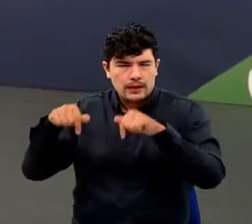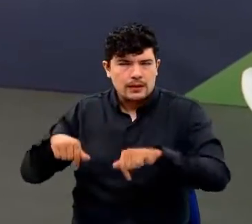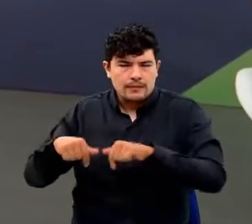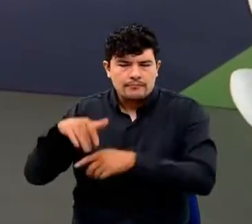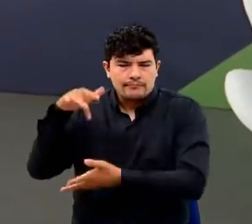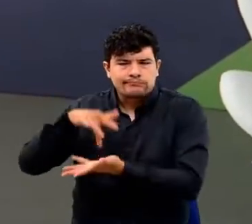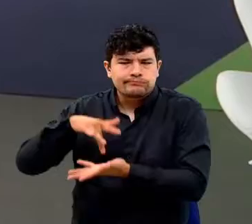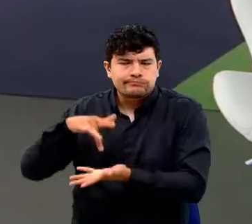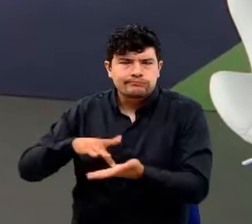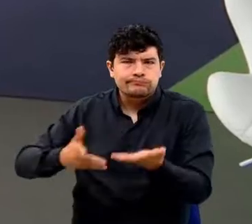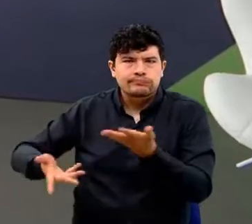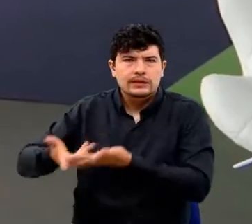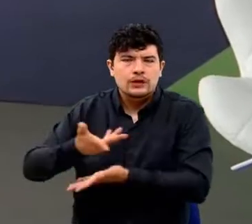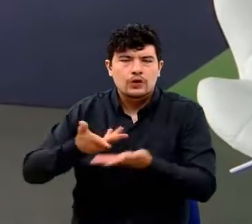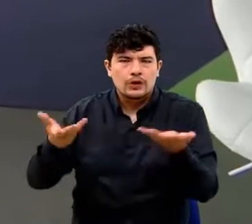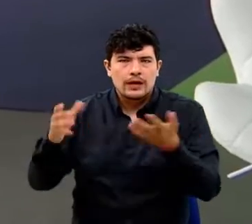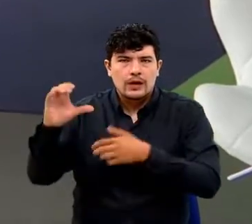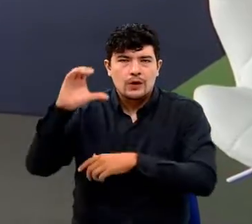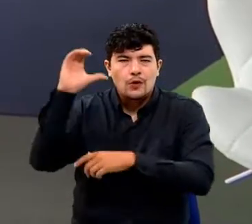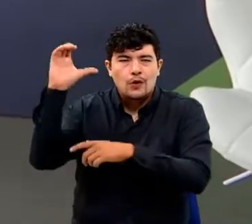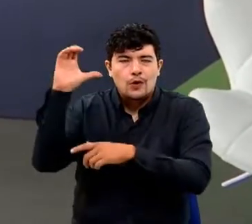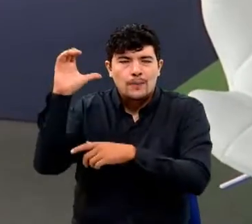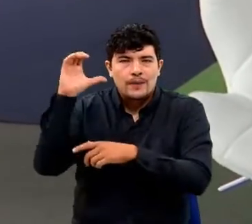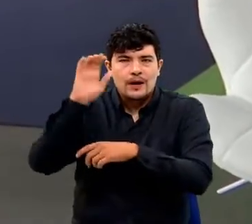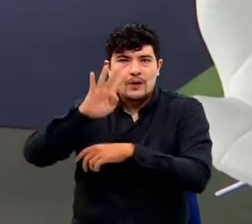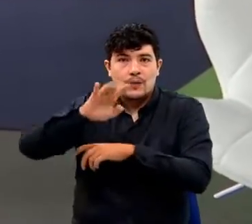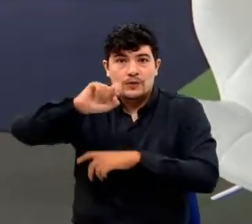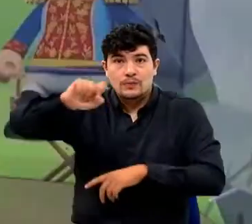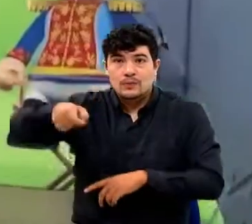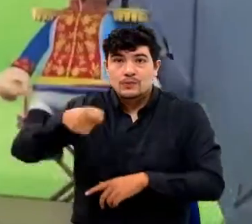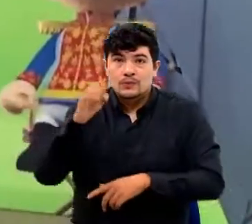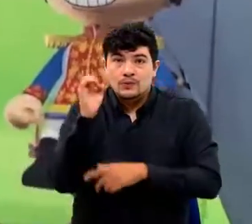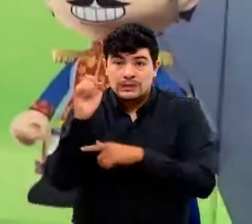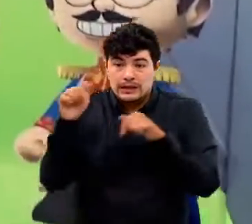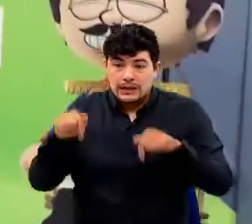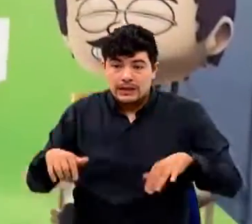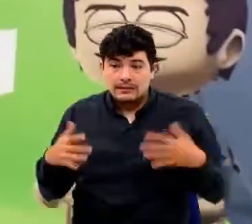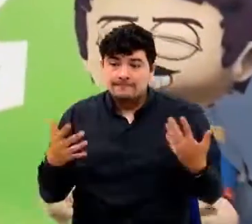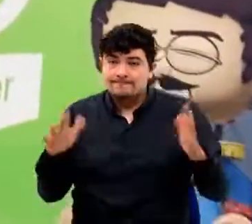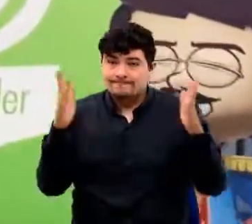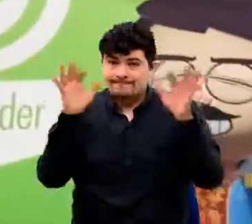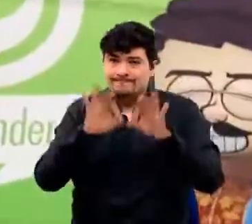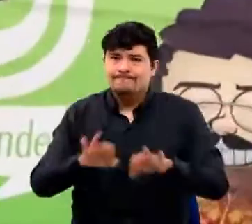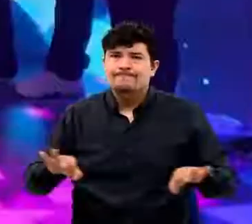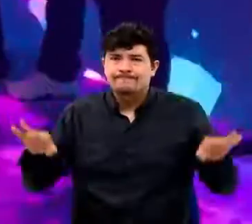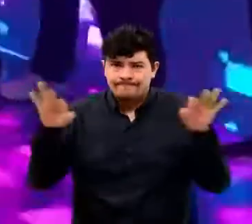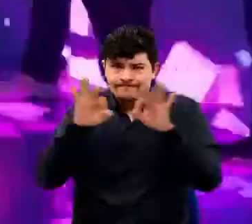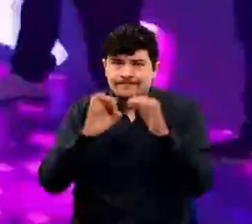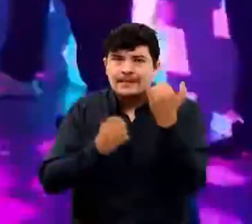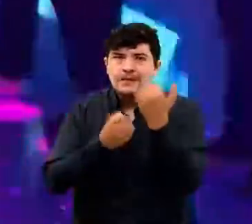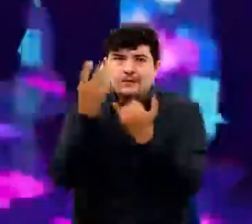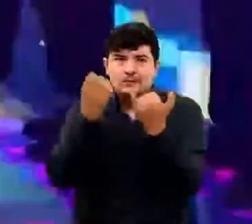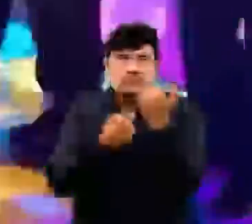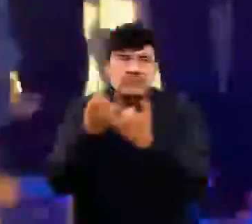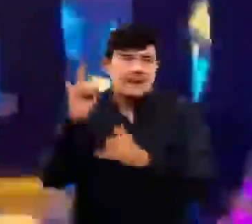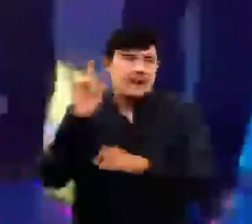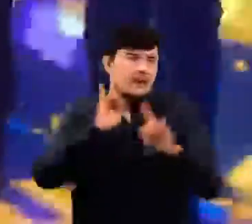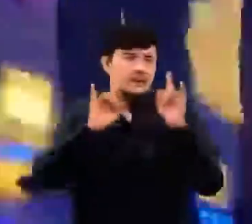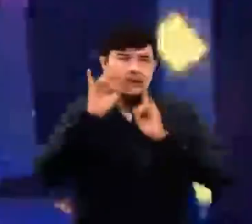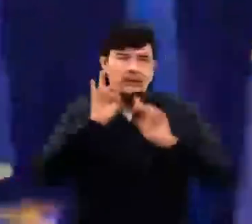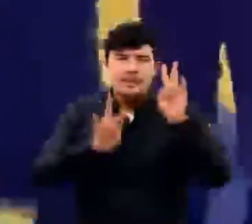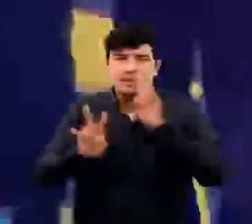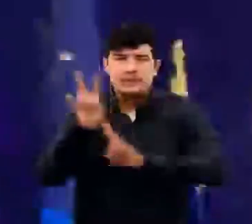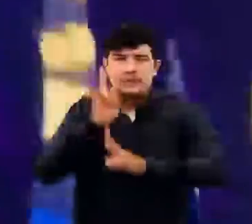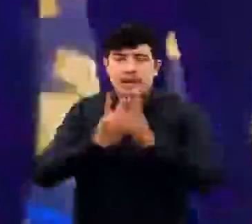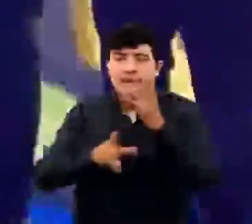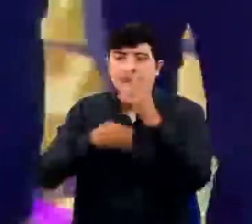haciendo presencia en Colombia 4.0, este evento tan importante de la industria audiovisual y de